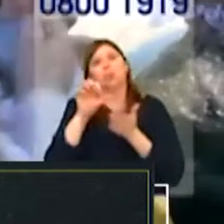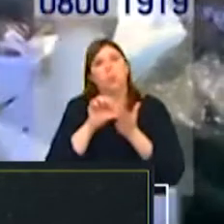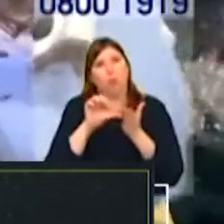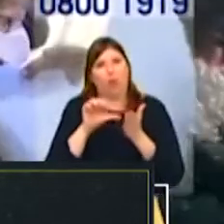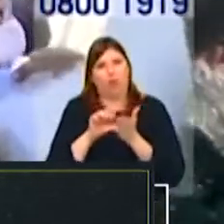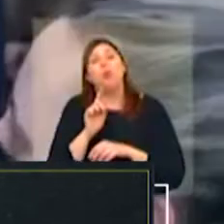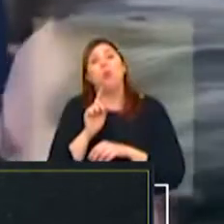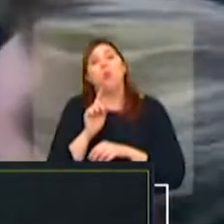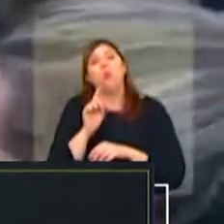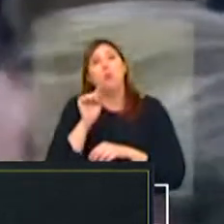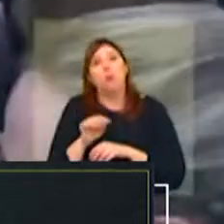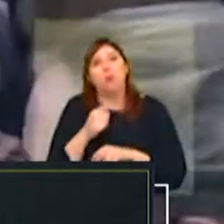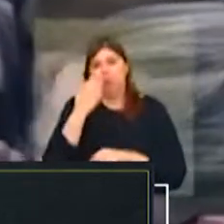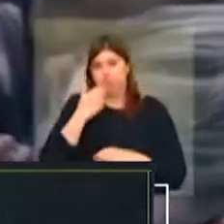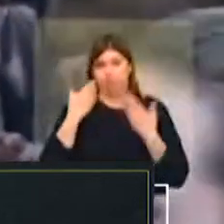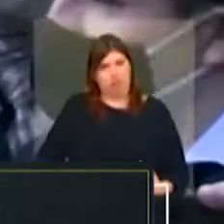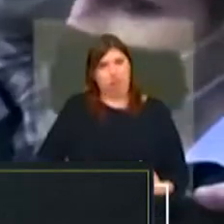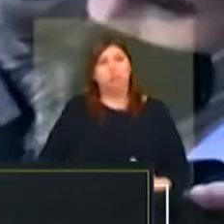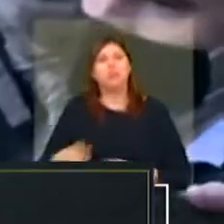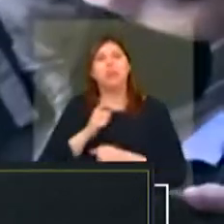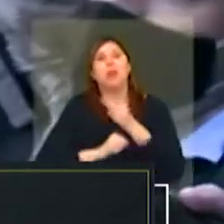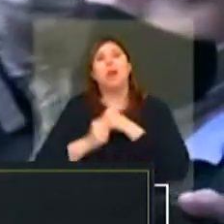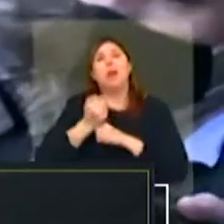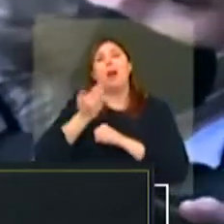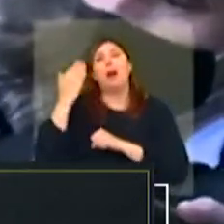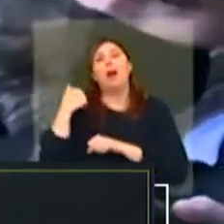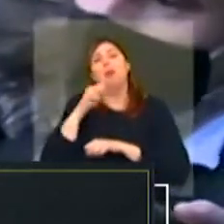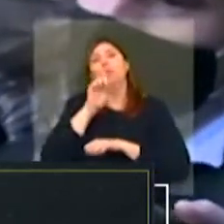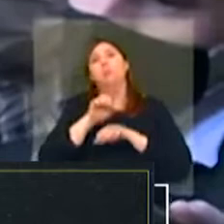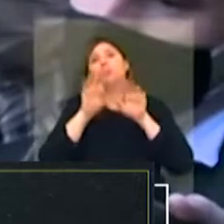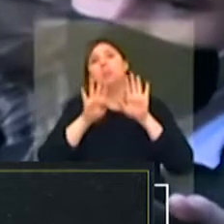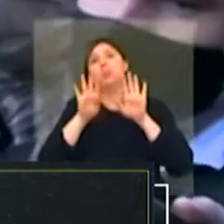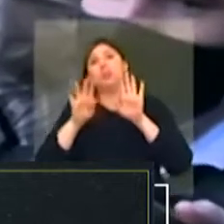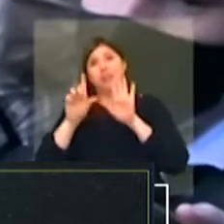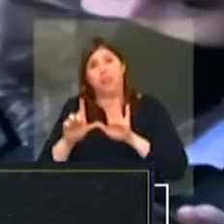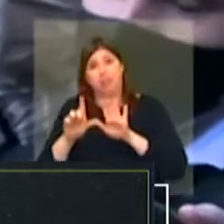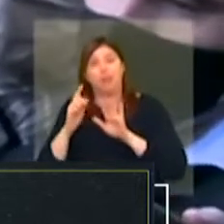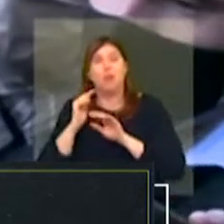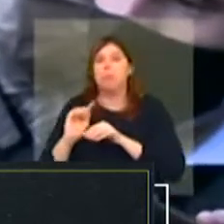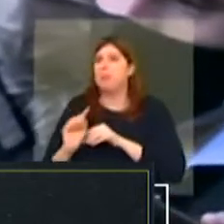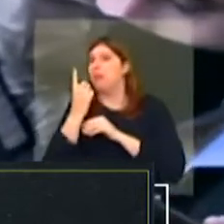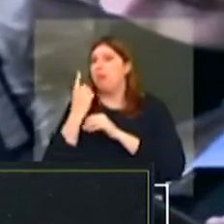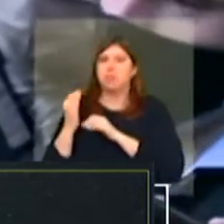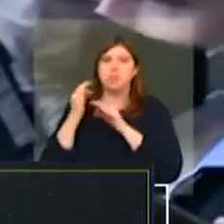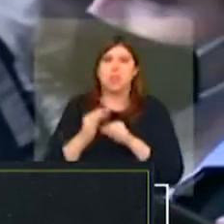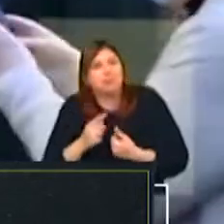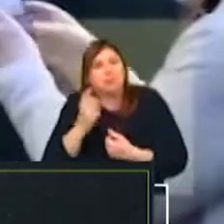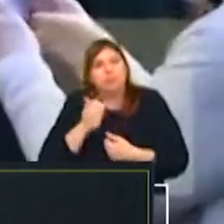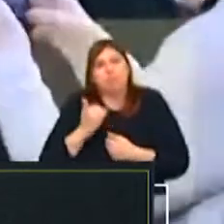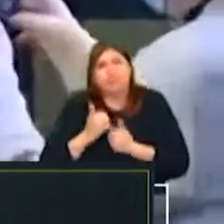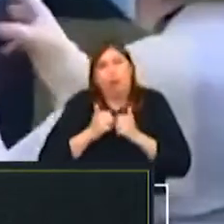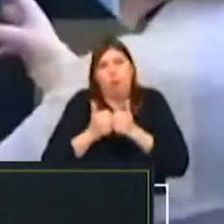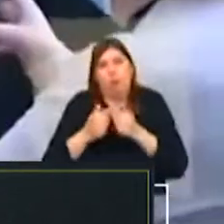2.500 habitantes. En el año 97, por primera vez llegué a los Cerrillos. Conocí a su gente.